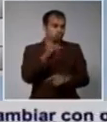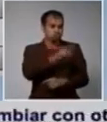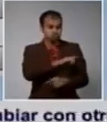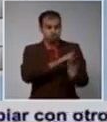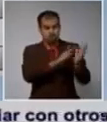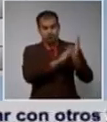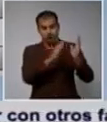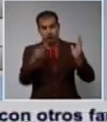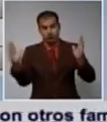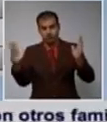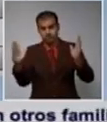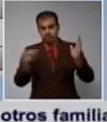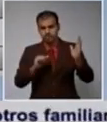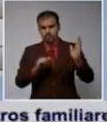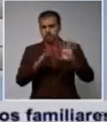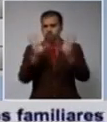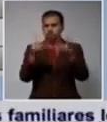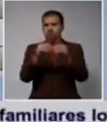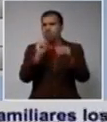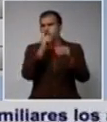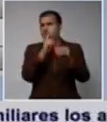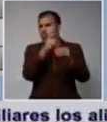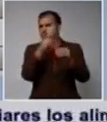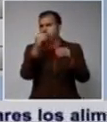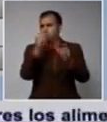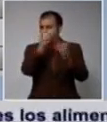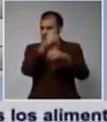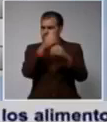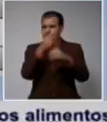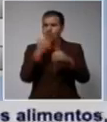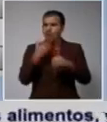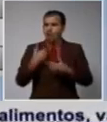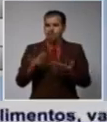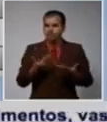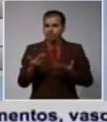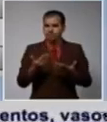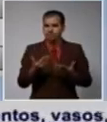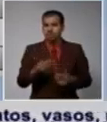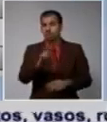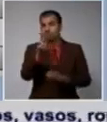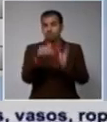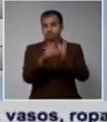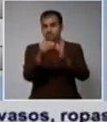se han procesado mediante PCR